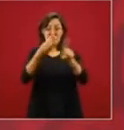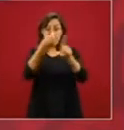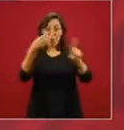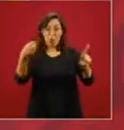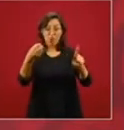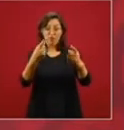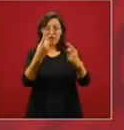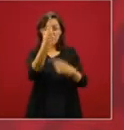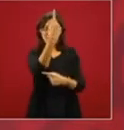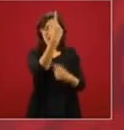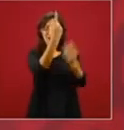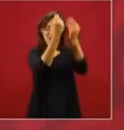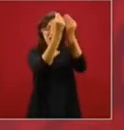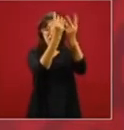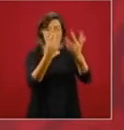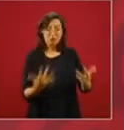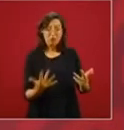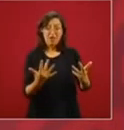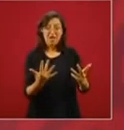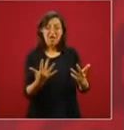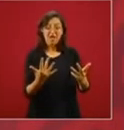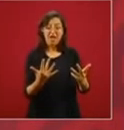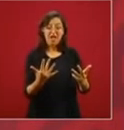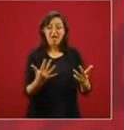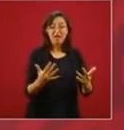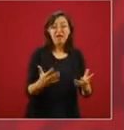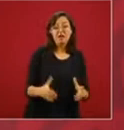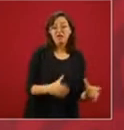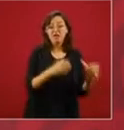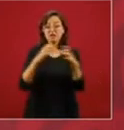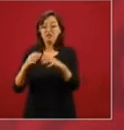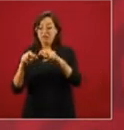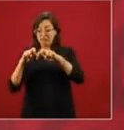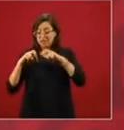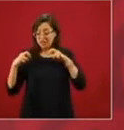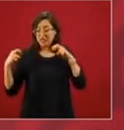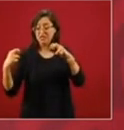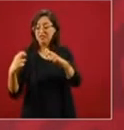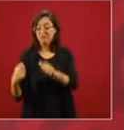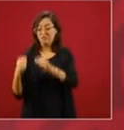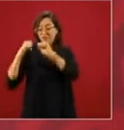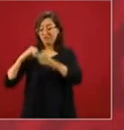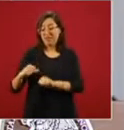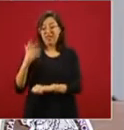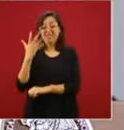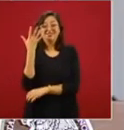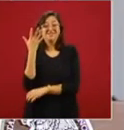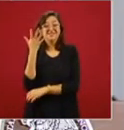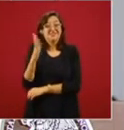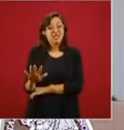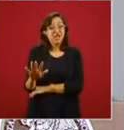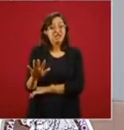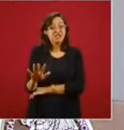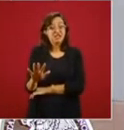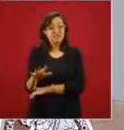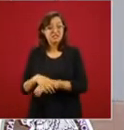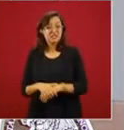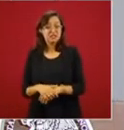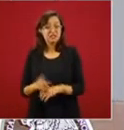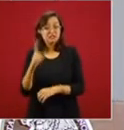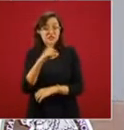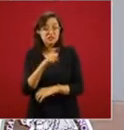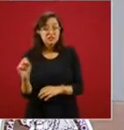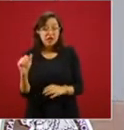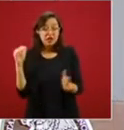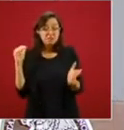aparte de 10 consejeros, esos no ganan menos de 100,000 cada